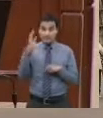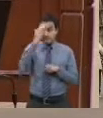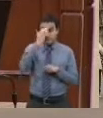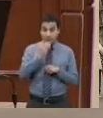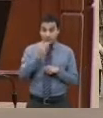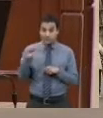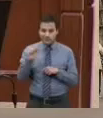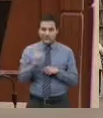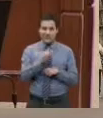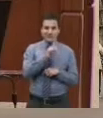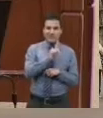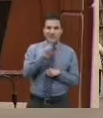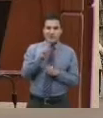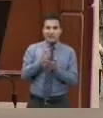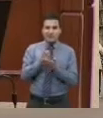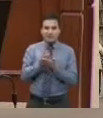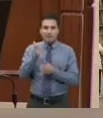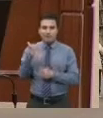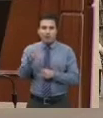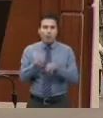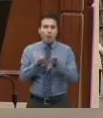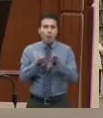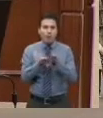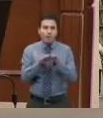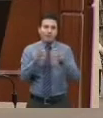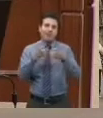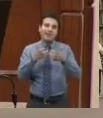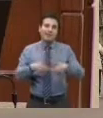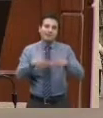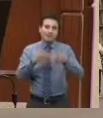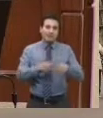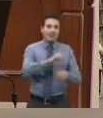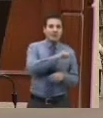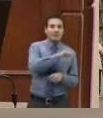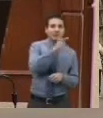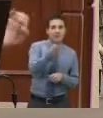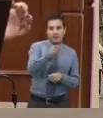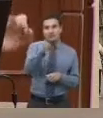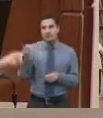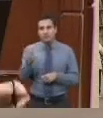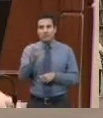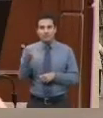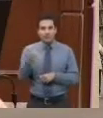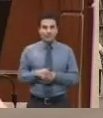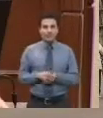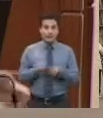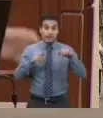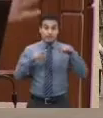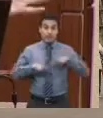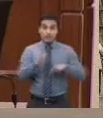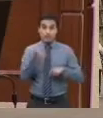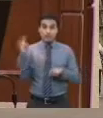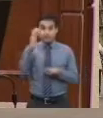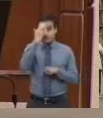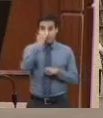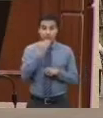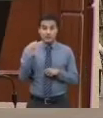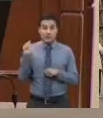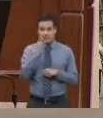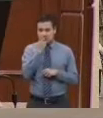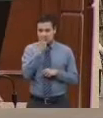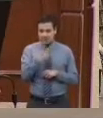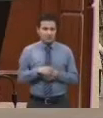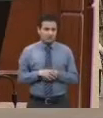el Partido Verde a través de empresas. Además, tres influencers reconocieron que el Partido Verde les pagó y les pagó